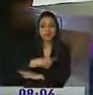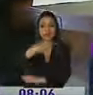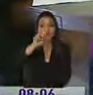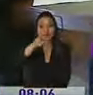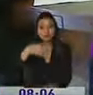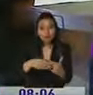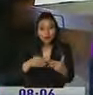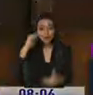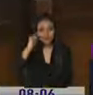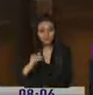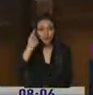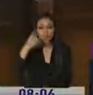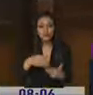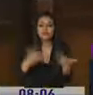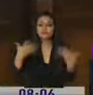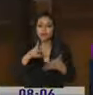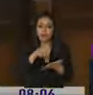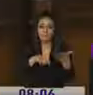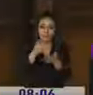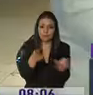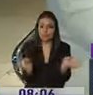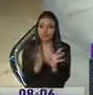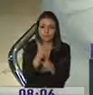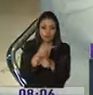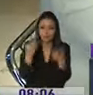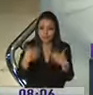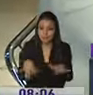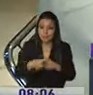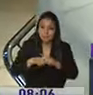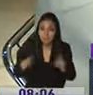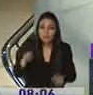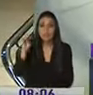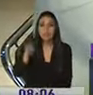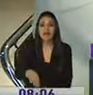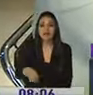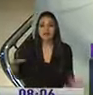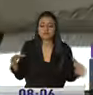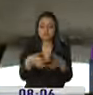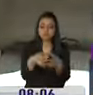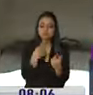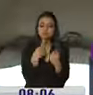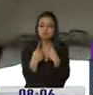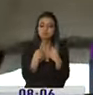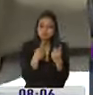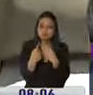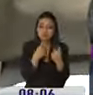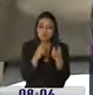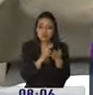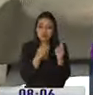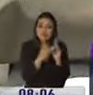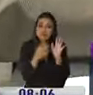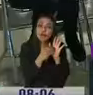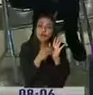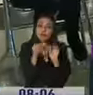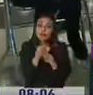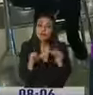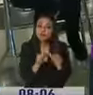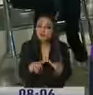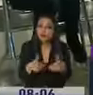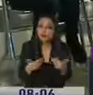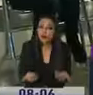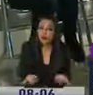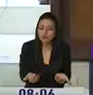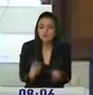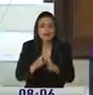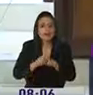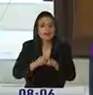$2 a $1 fue aprobado por el Pleno, pero este martes se realizará una mesa de diálogo para tratar la reforma del fideicomiso. De allí, dicen,